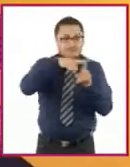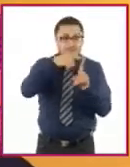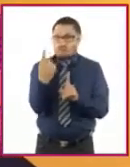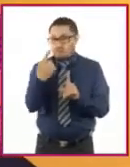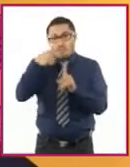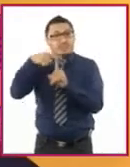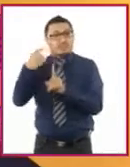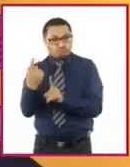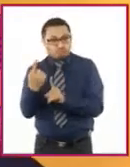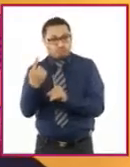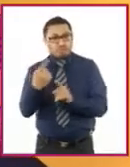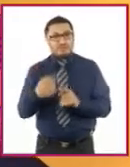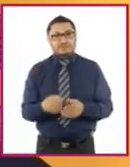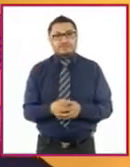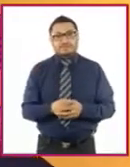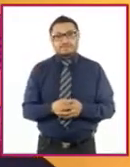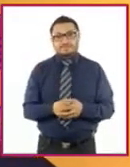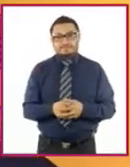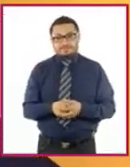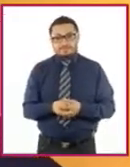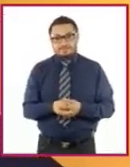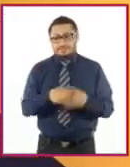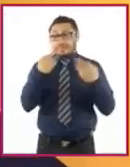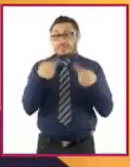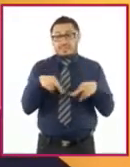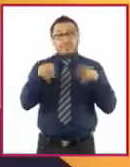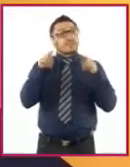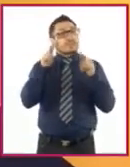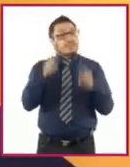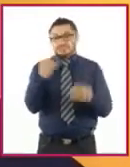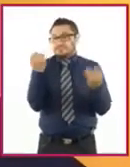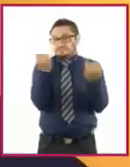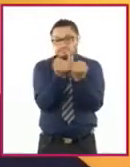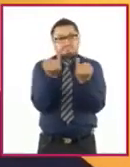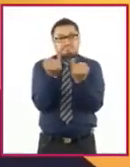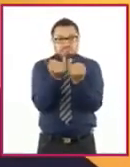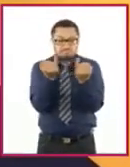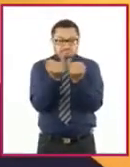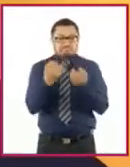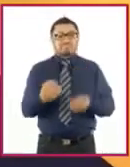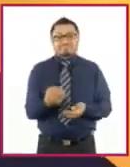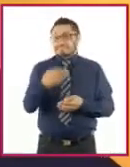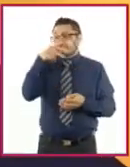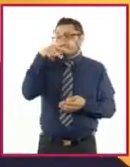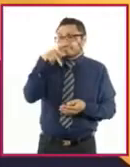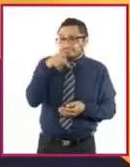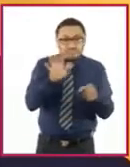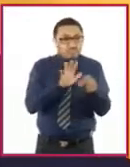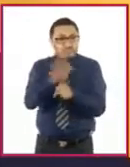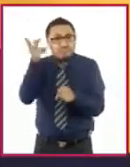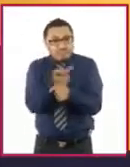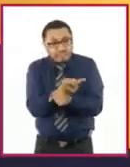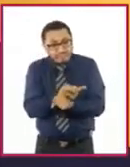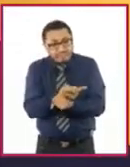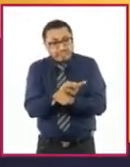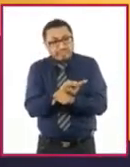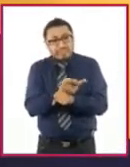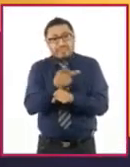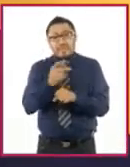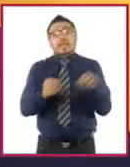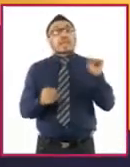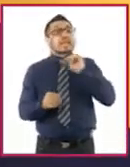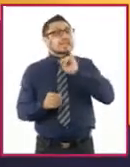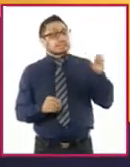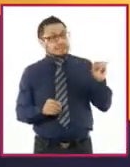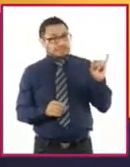1 más 1. Representa una igualdad. Pero, ¿qué sucede si del lado izquierdo de la